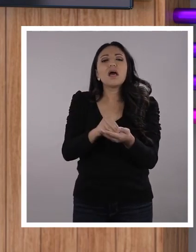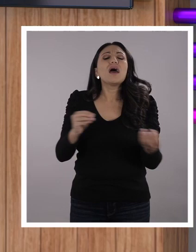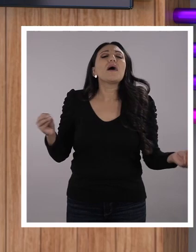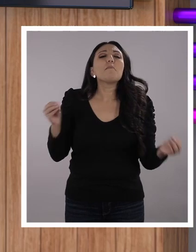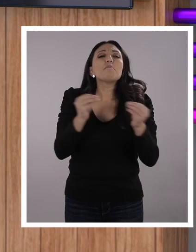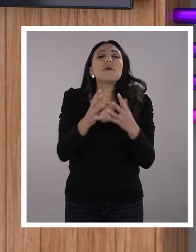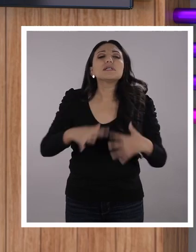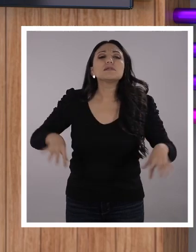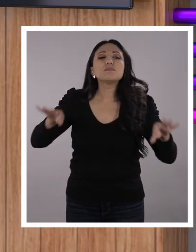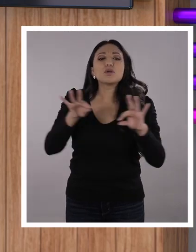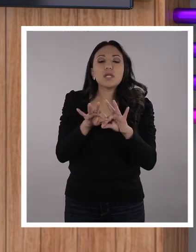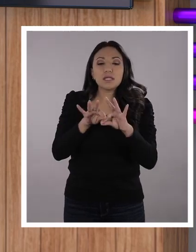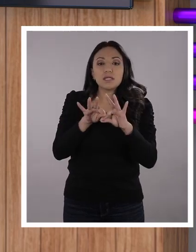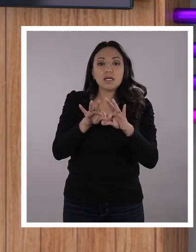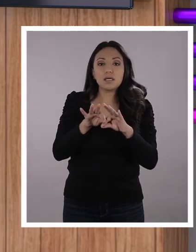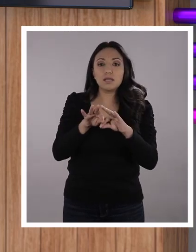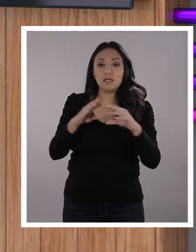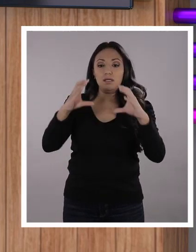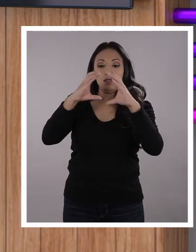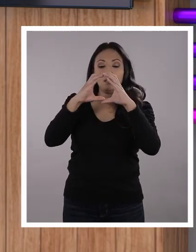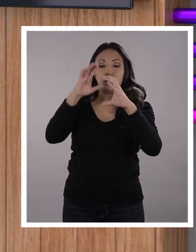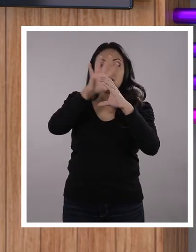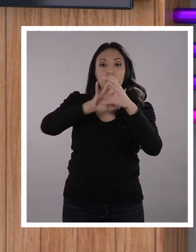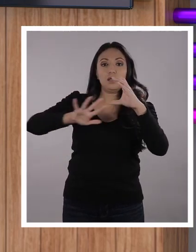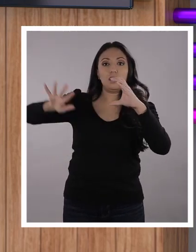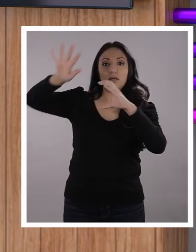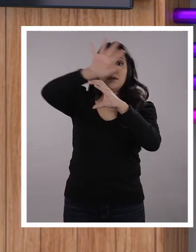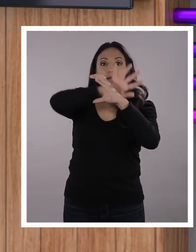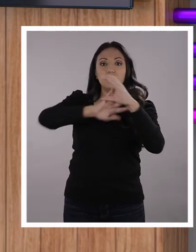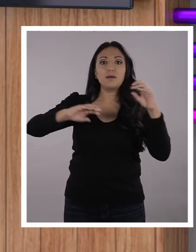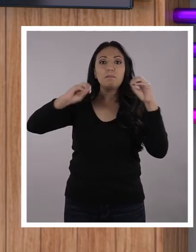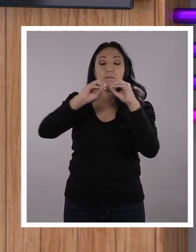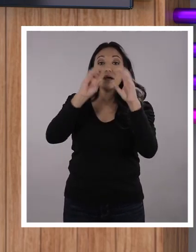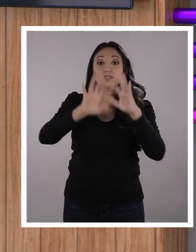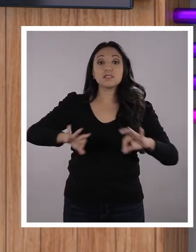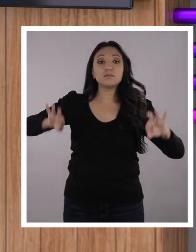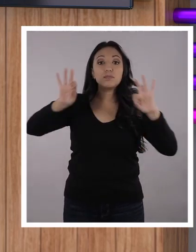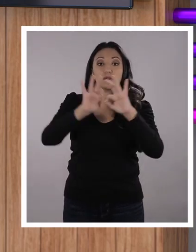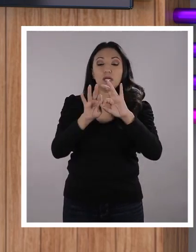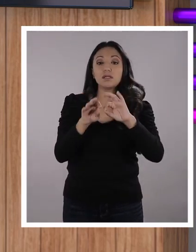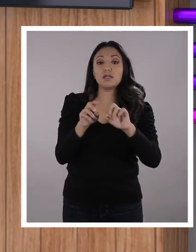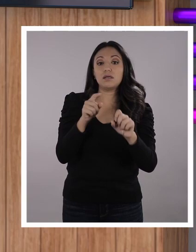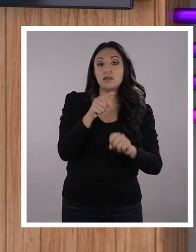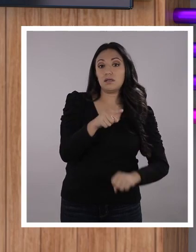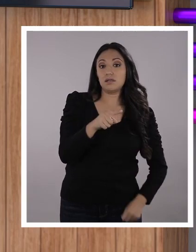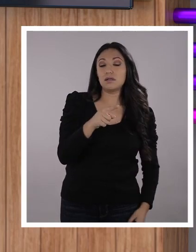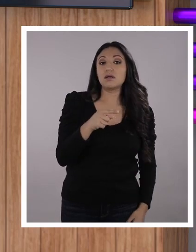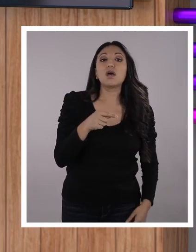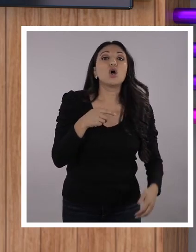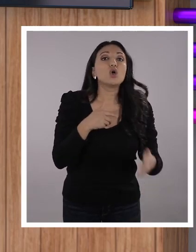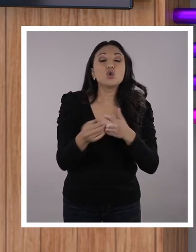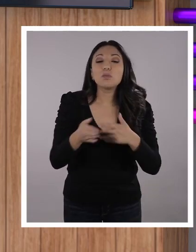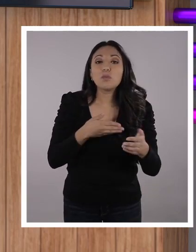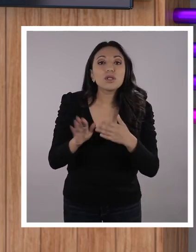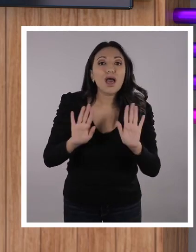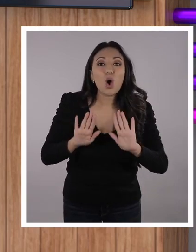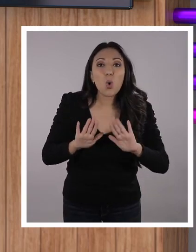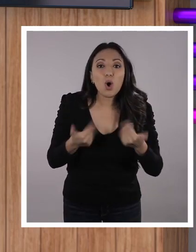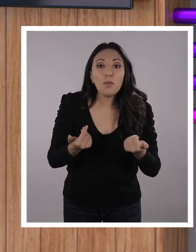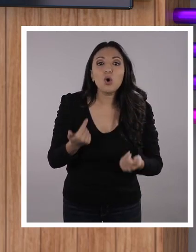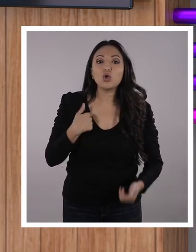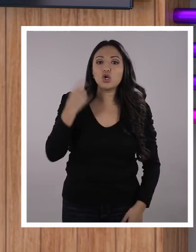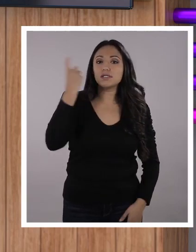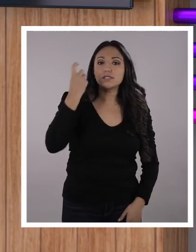más importante? Es lo que está en los radios de la rueda. Lo más importante es hacer. No importa